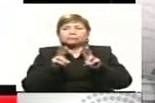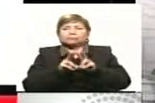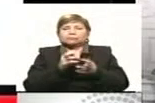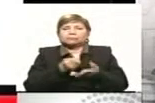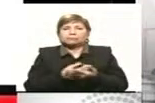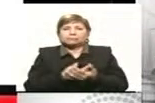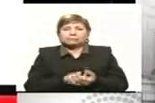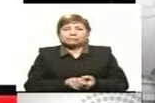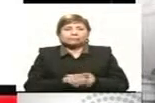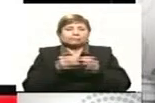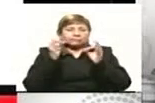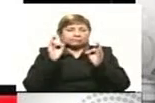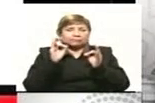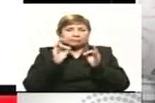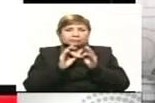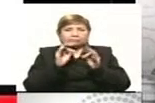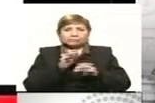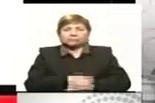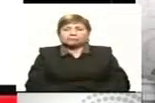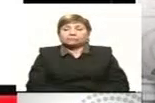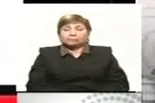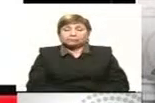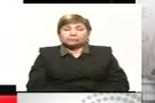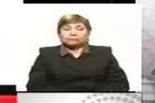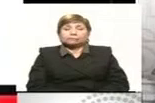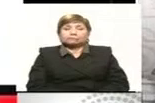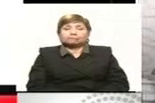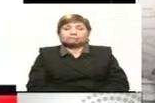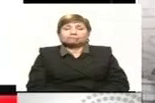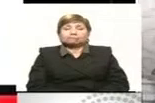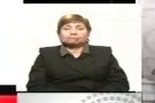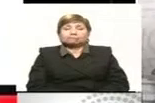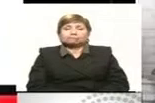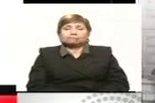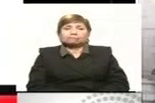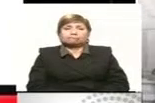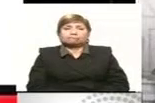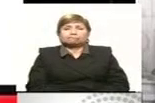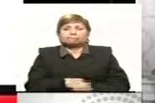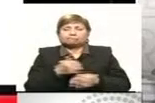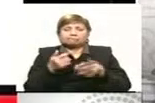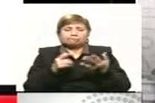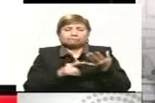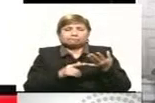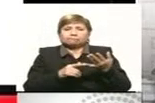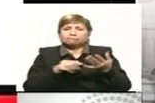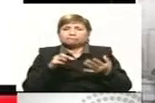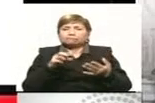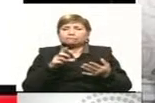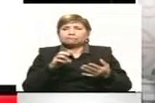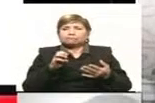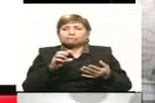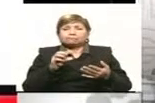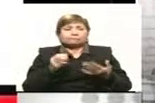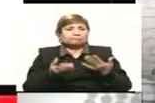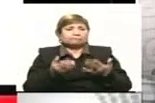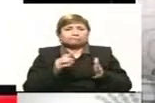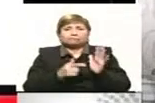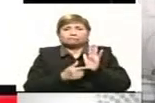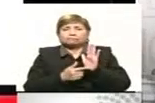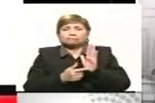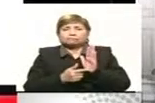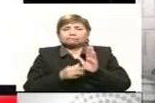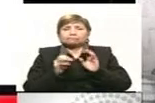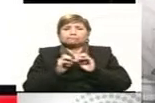función esencial. El siguiente pliego que les presento es el